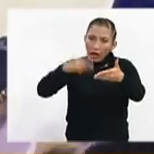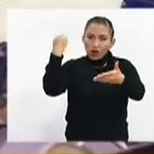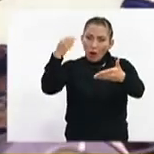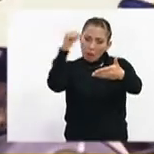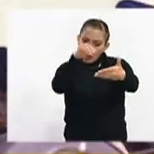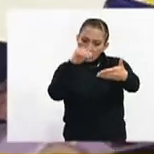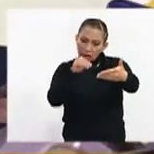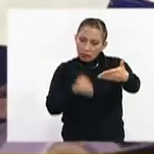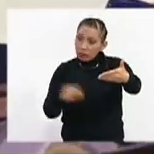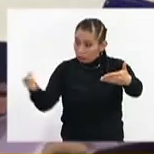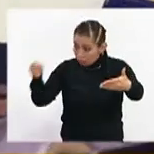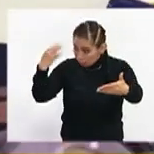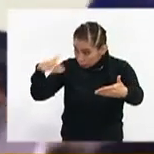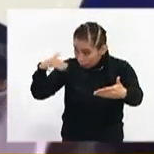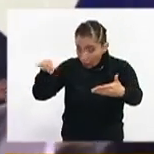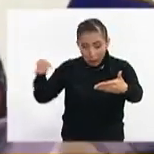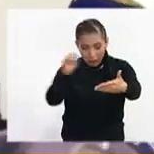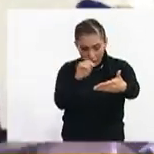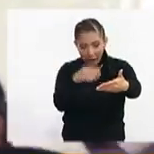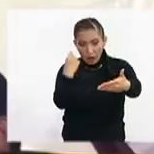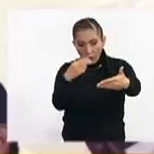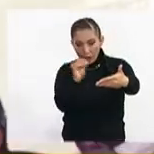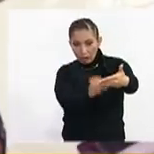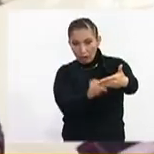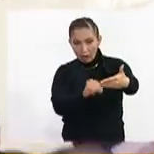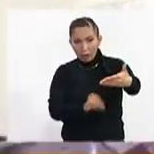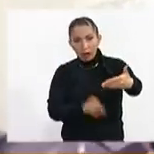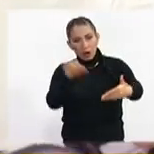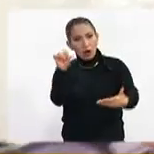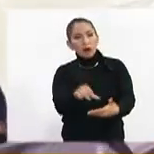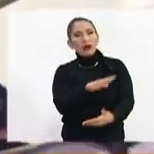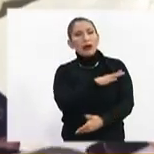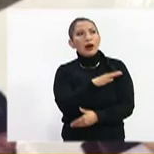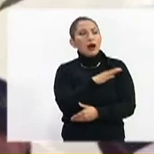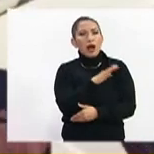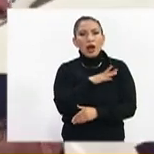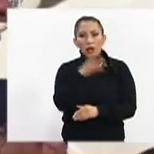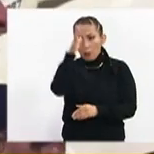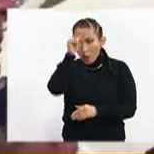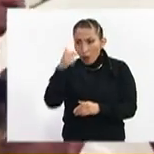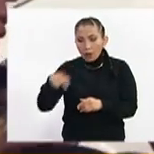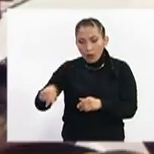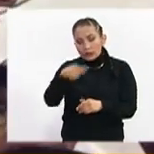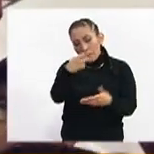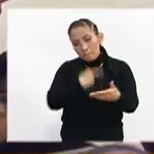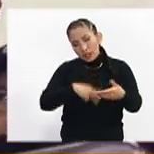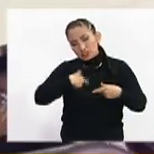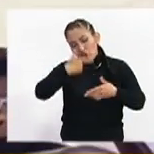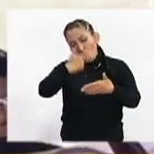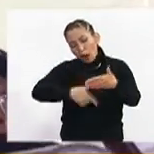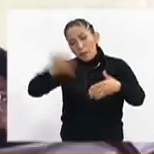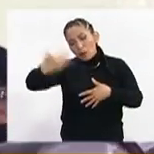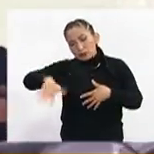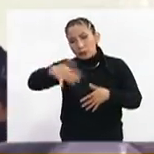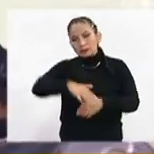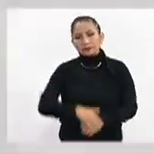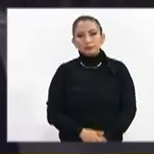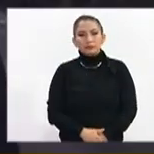elaborando esta relación. Hoy prácticamente hay un acuerdo en que esas son las personas que se están